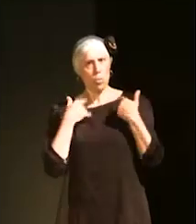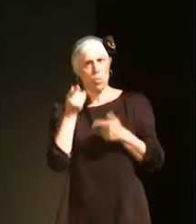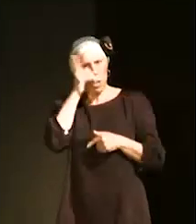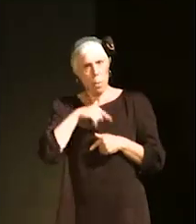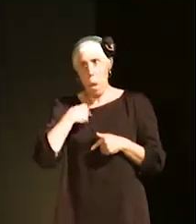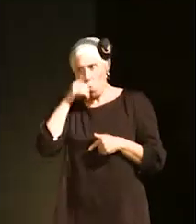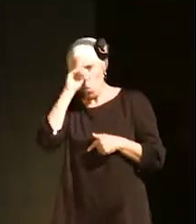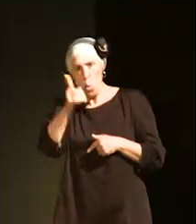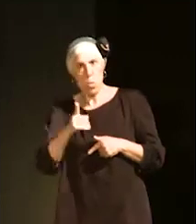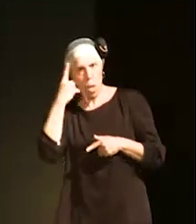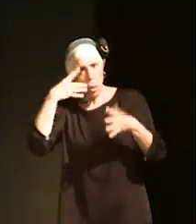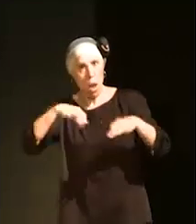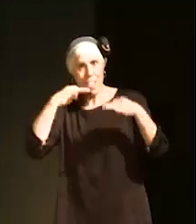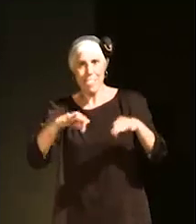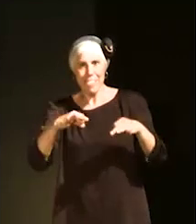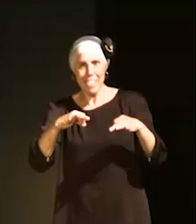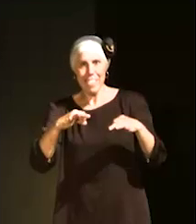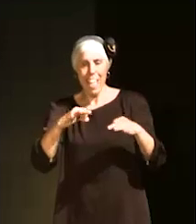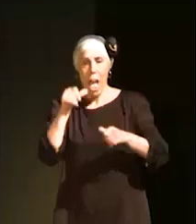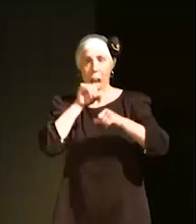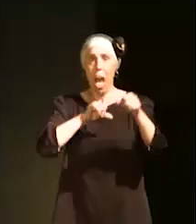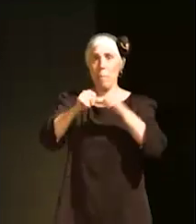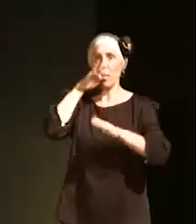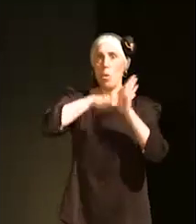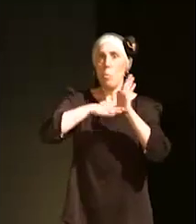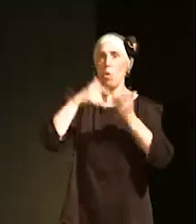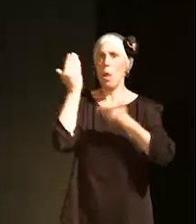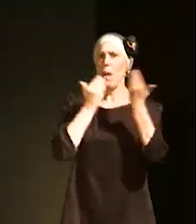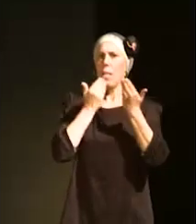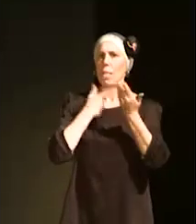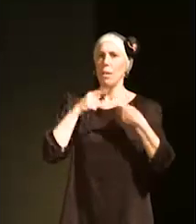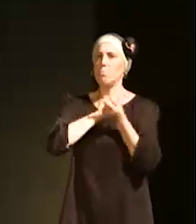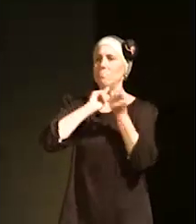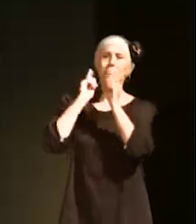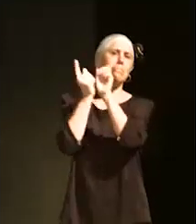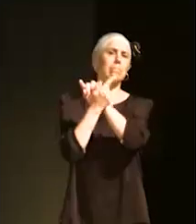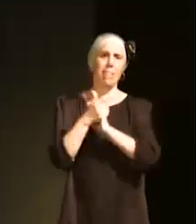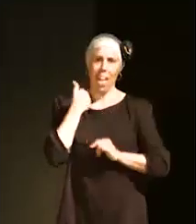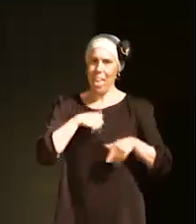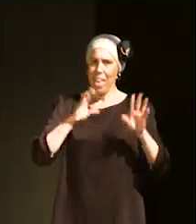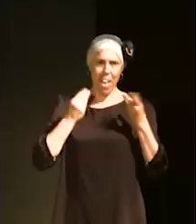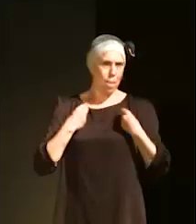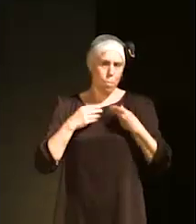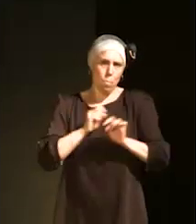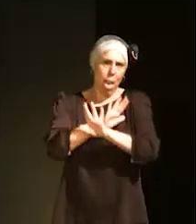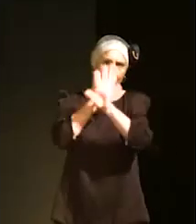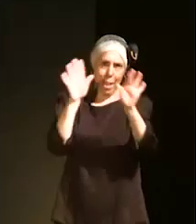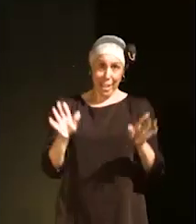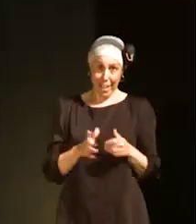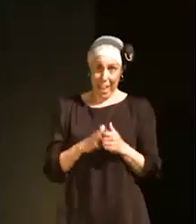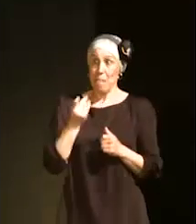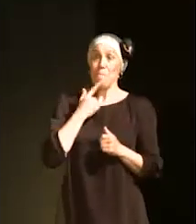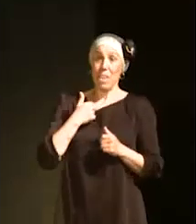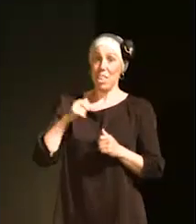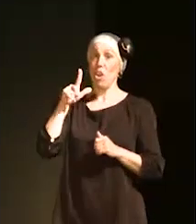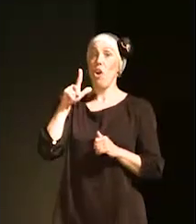el cambio cuando sentí que algo se estaba aclarando me dijo lesbiana quien en los últimos años ha